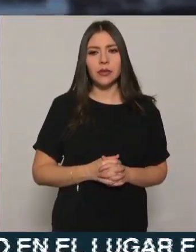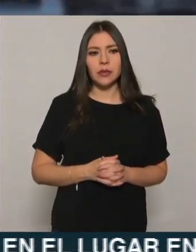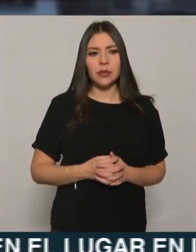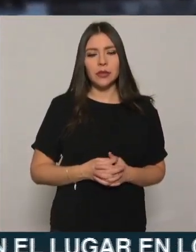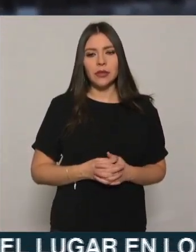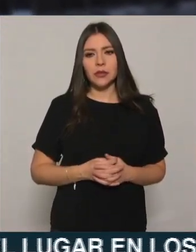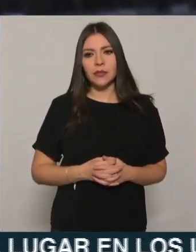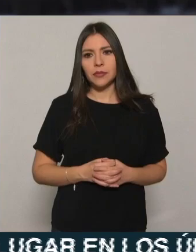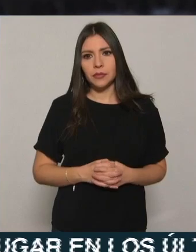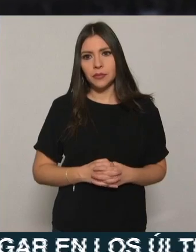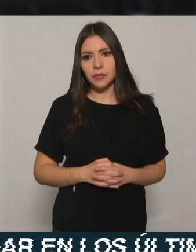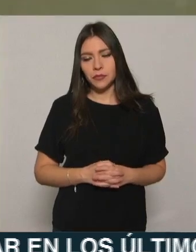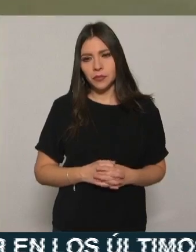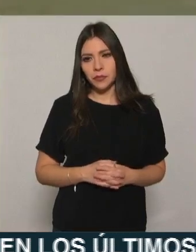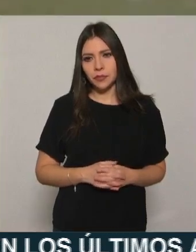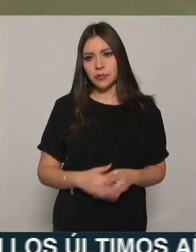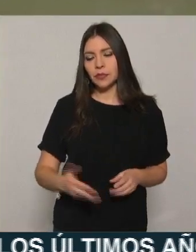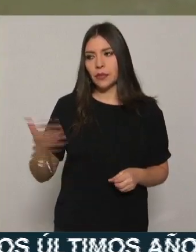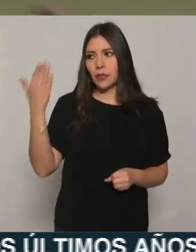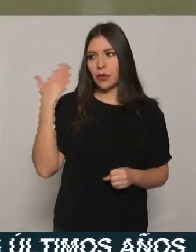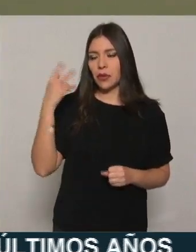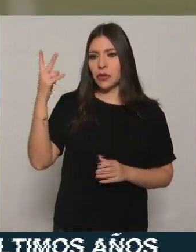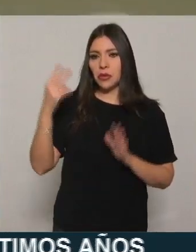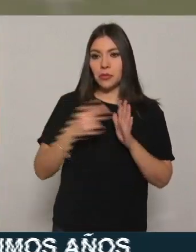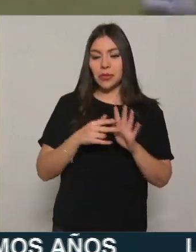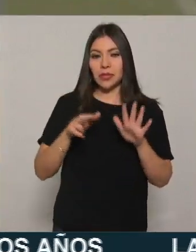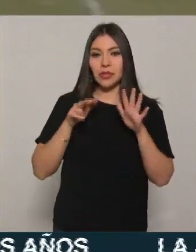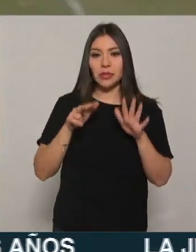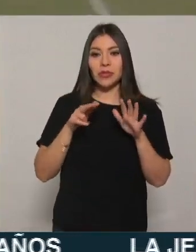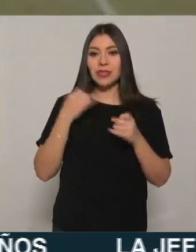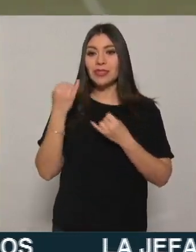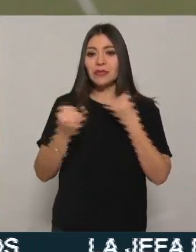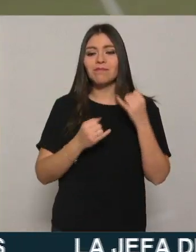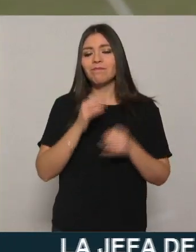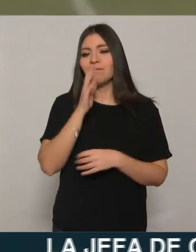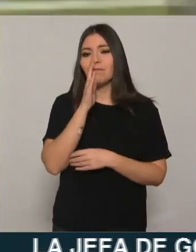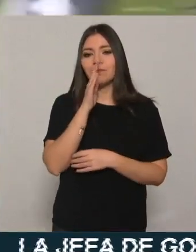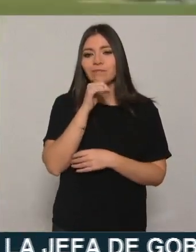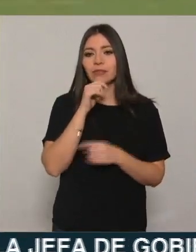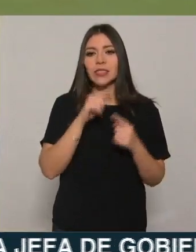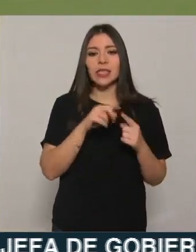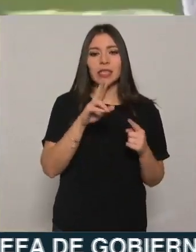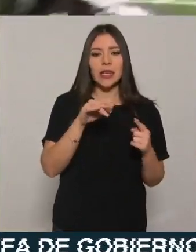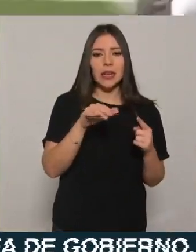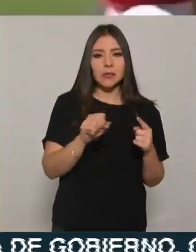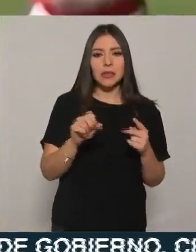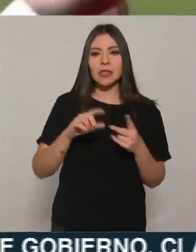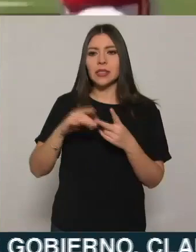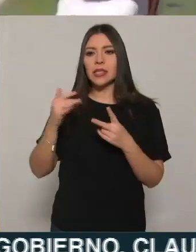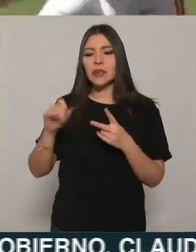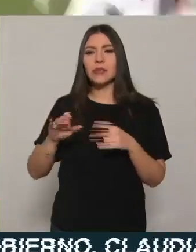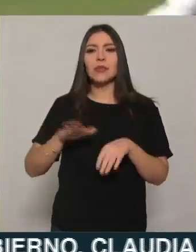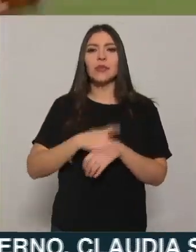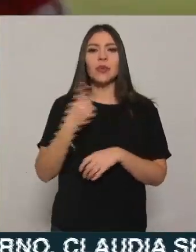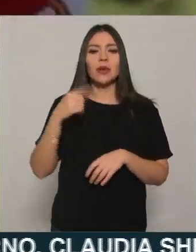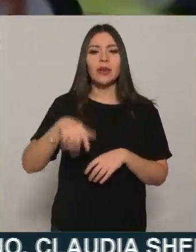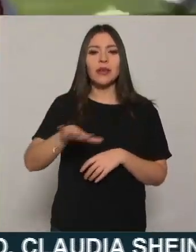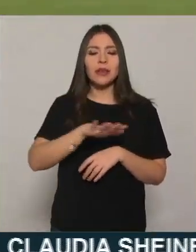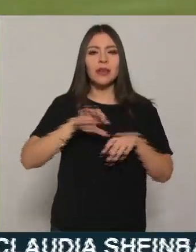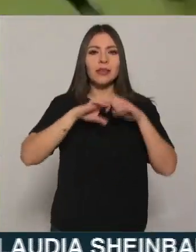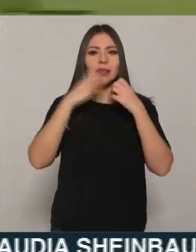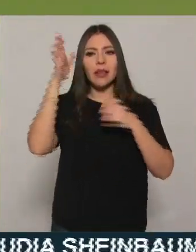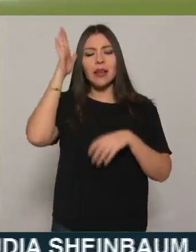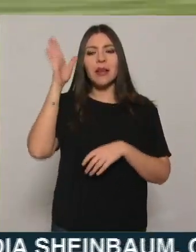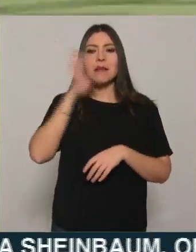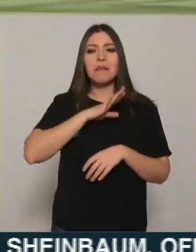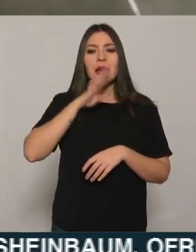Después del sabor amargo del 2018 en donde no se pudo llevar a cabo el juego entre Rams y los Chiefs por las malas condiciones de la cancha, Kansas City